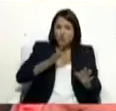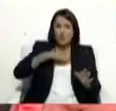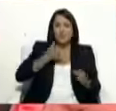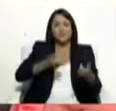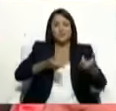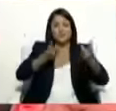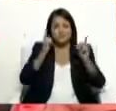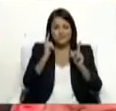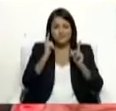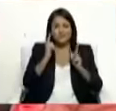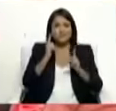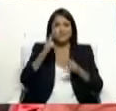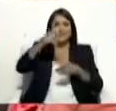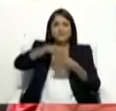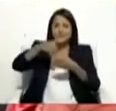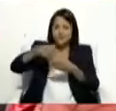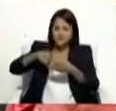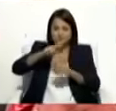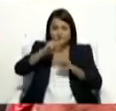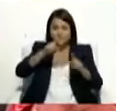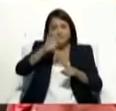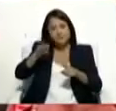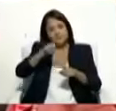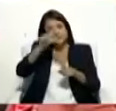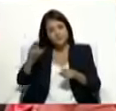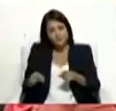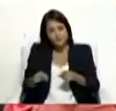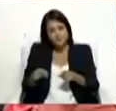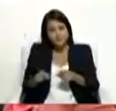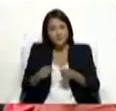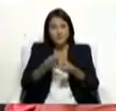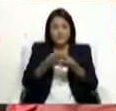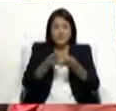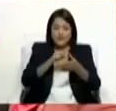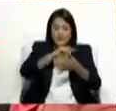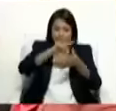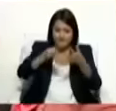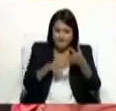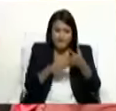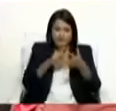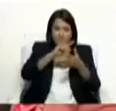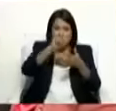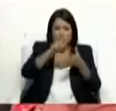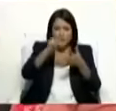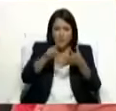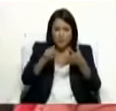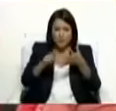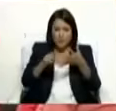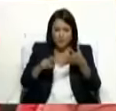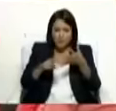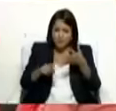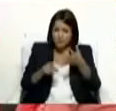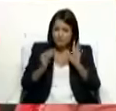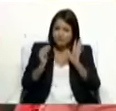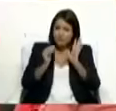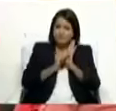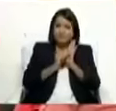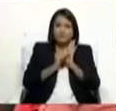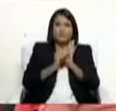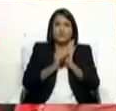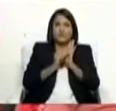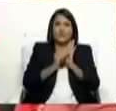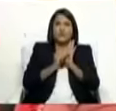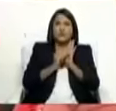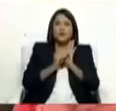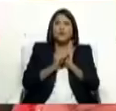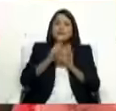del referendo consultivo. Un referendo que abarca en sus preguntas todos los elementos